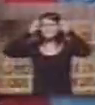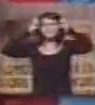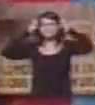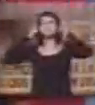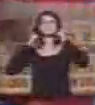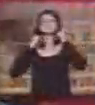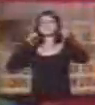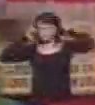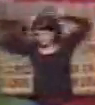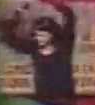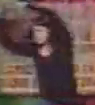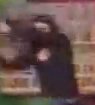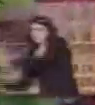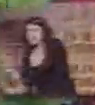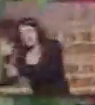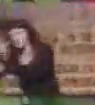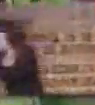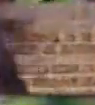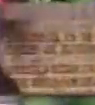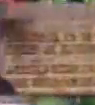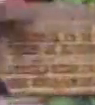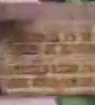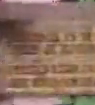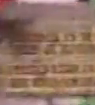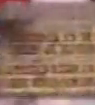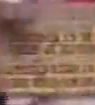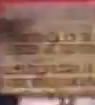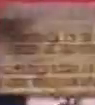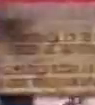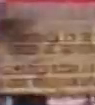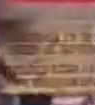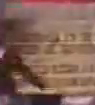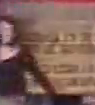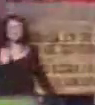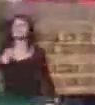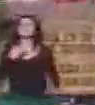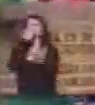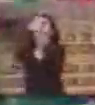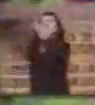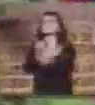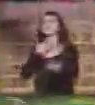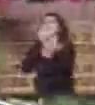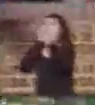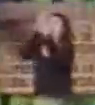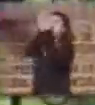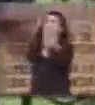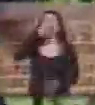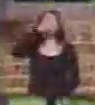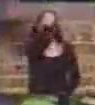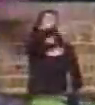festejar. Hay que decirles a la cara, son cuatro traicioneros que abrazan